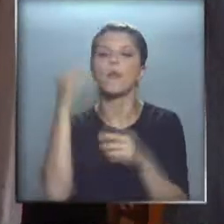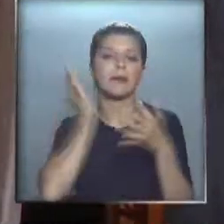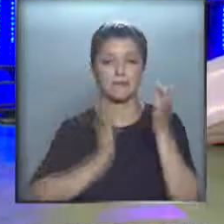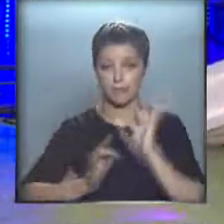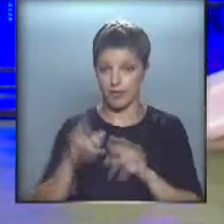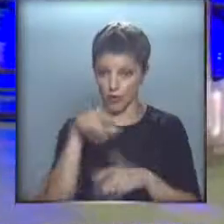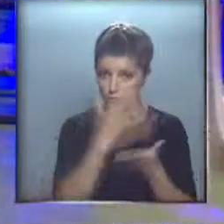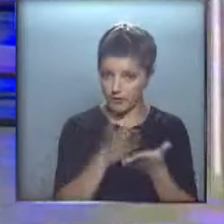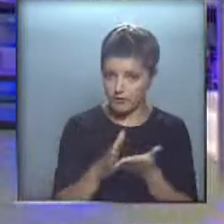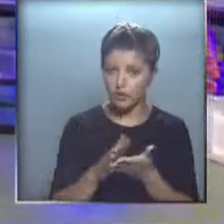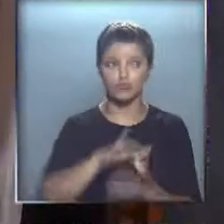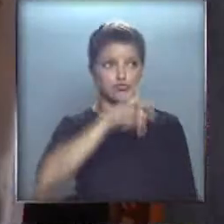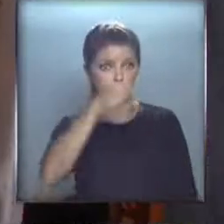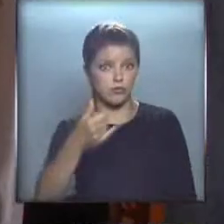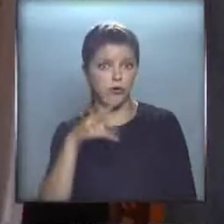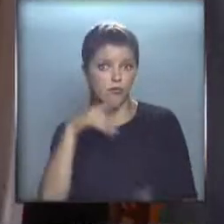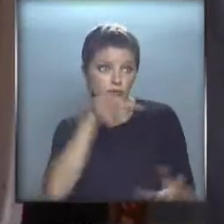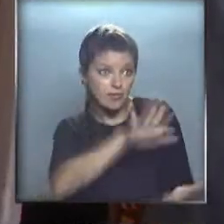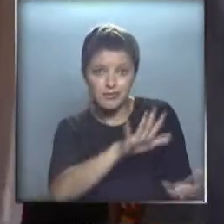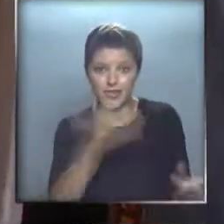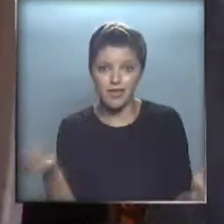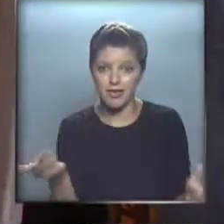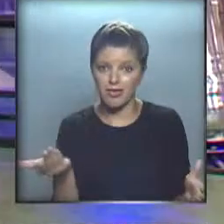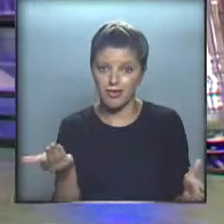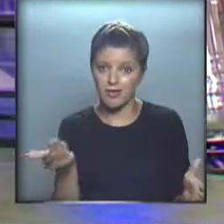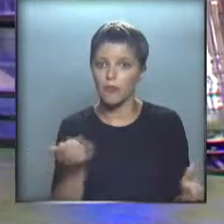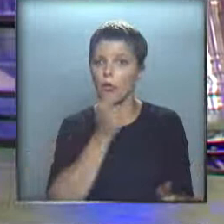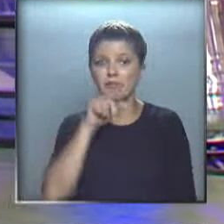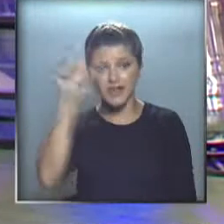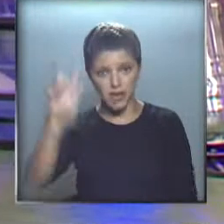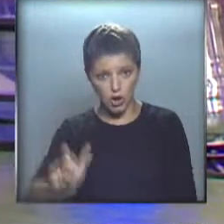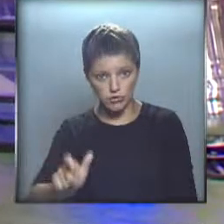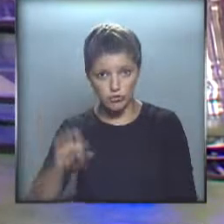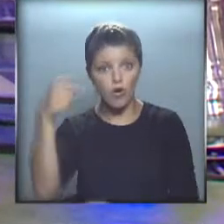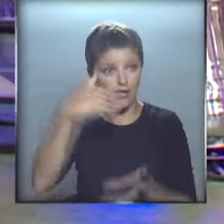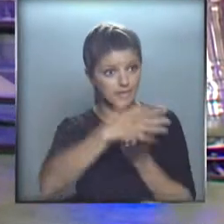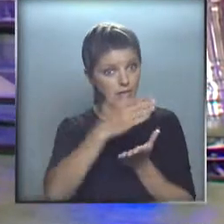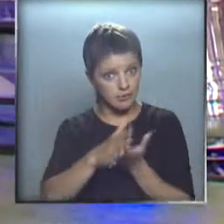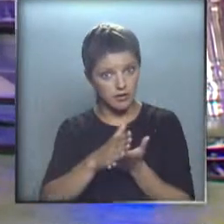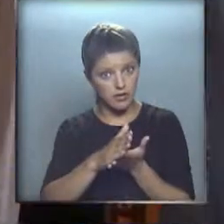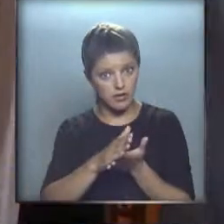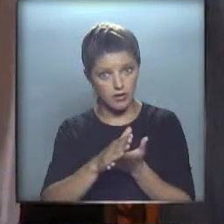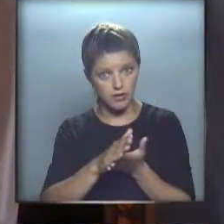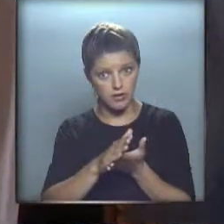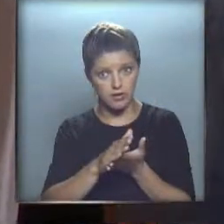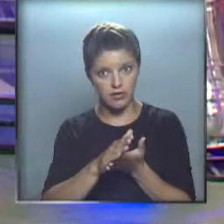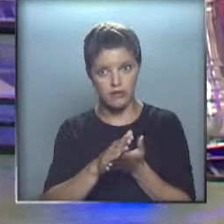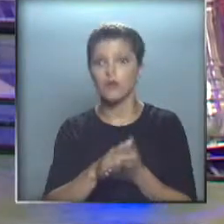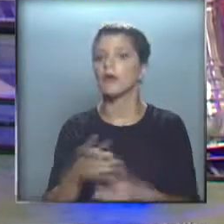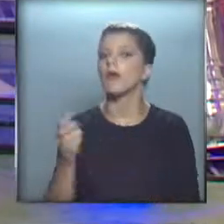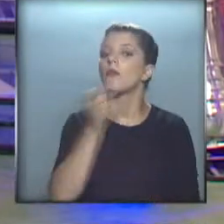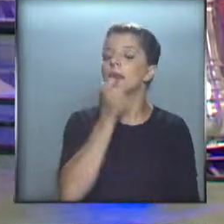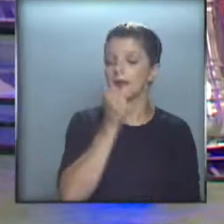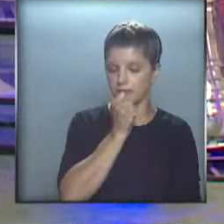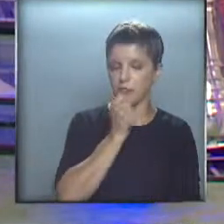porque es tu forma de ser. Pero pensás eso. Que el otro ubicándote te está discriminando. No. Por ejemplo, a los rastas, ¿no se los